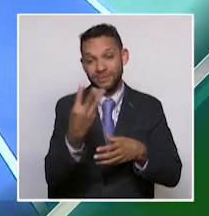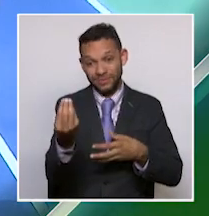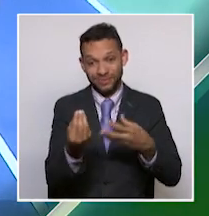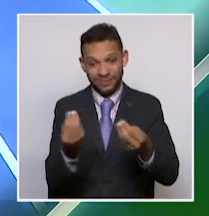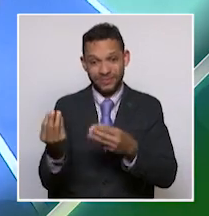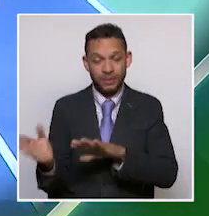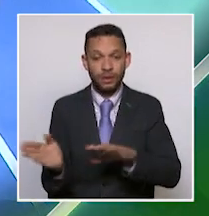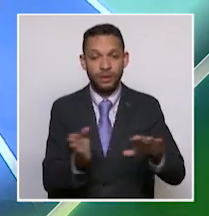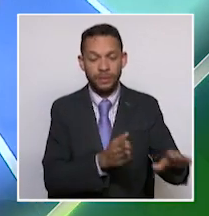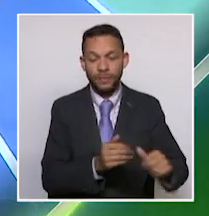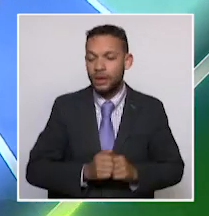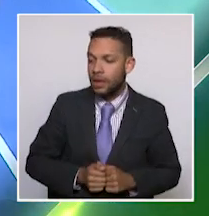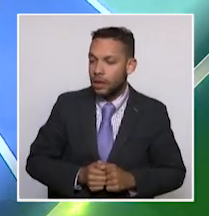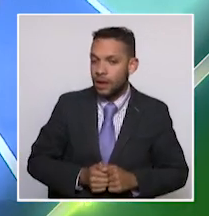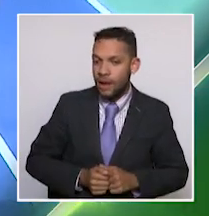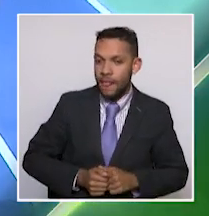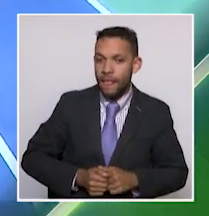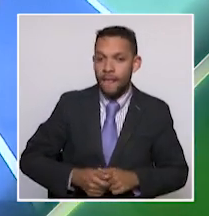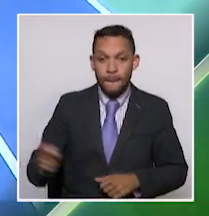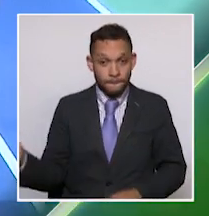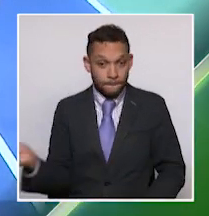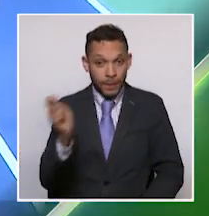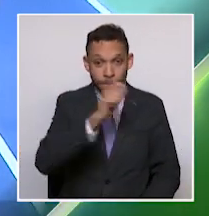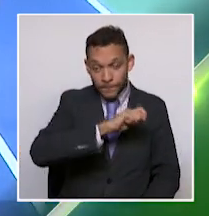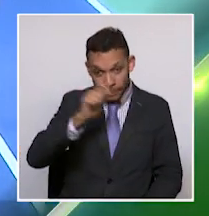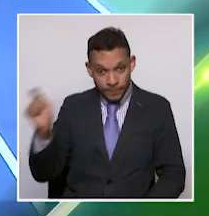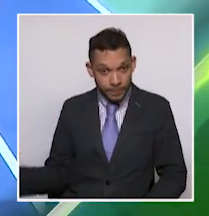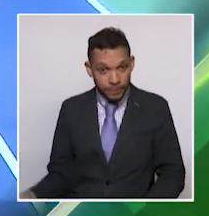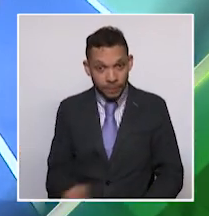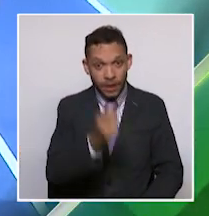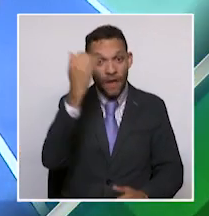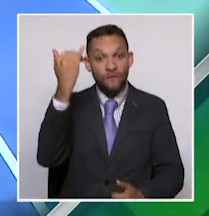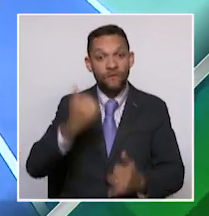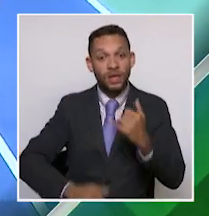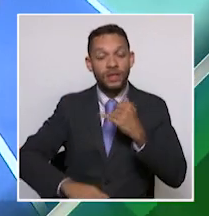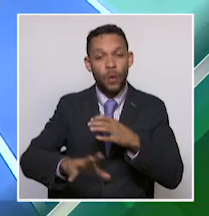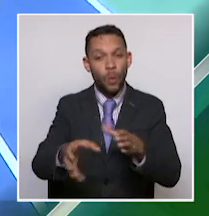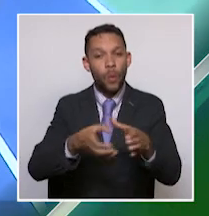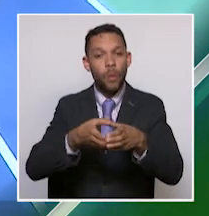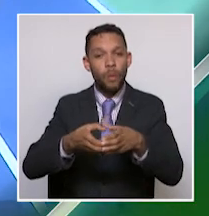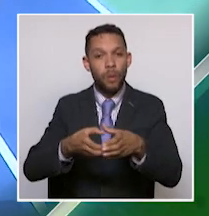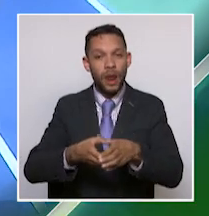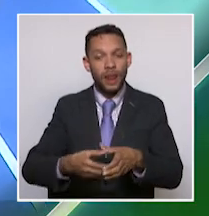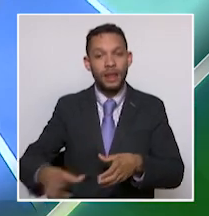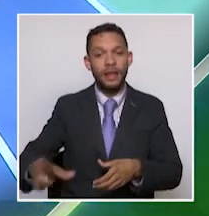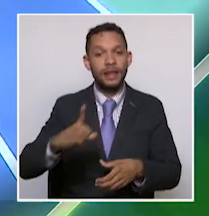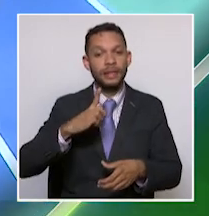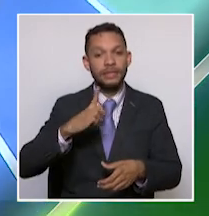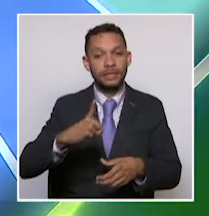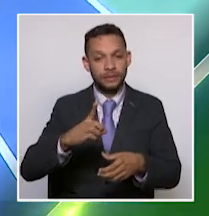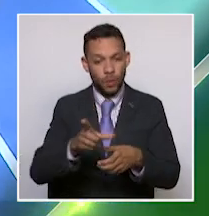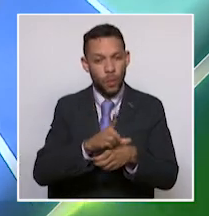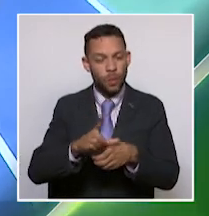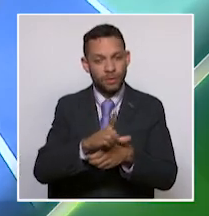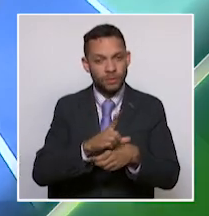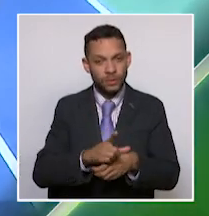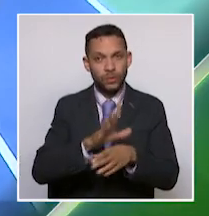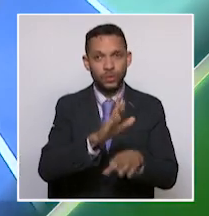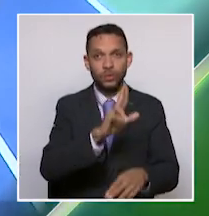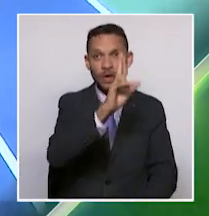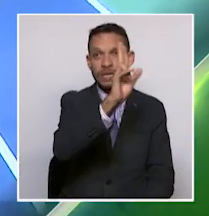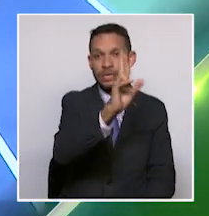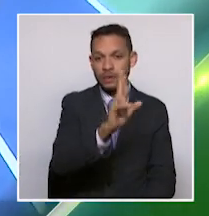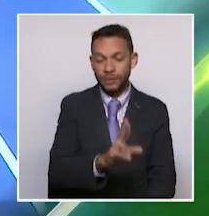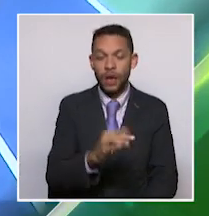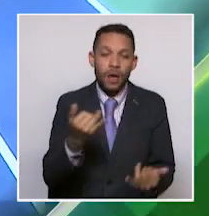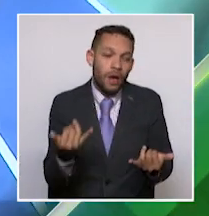La Federación Colombiana de Tenis le asignó la fase final del torneo Interligas que se ha disputado durante todo el año a la Liga Risaraldense.